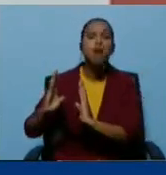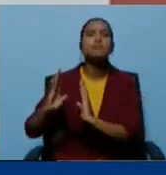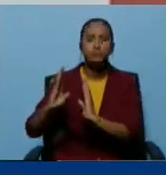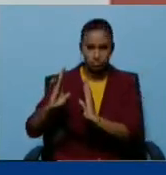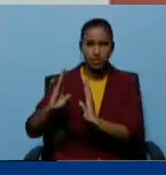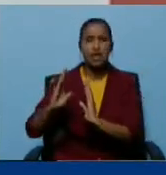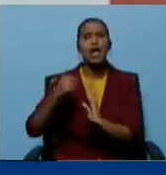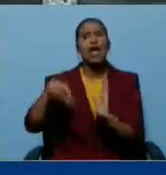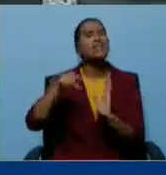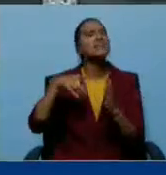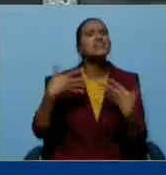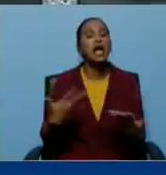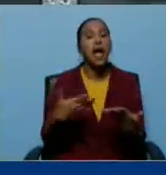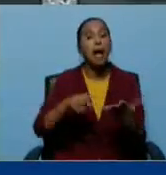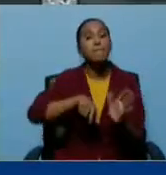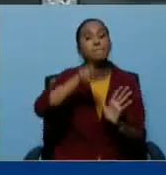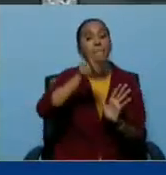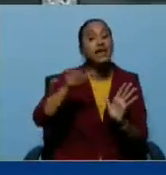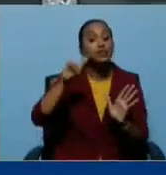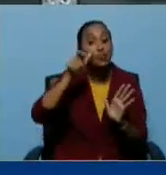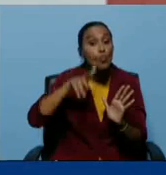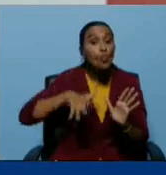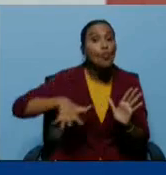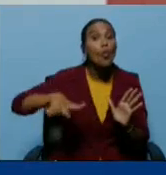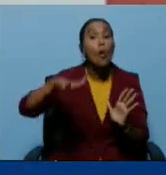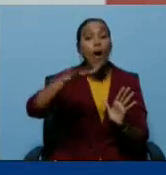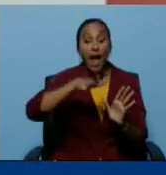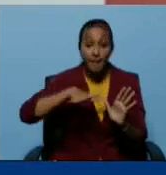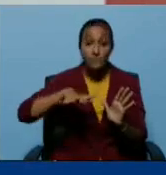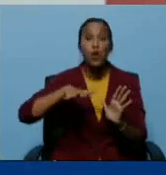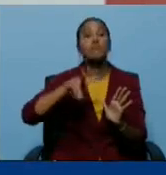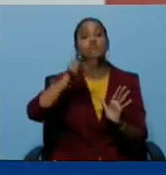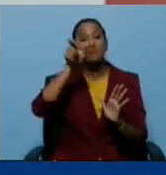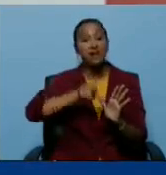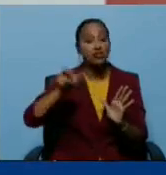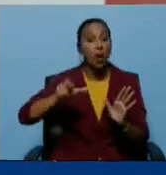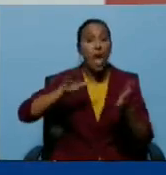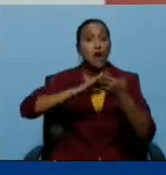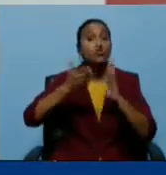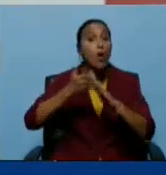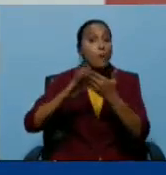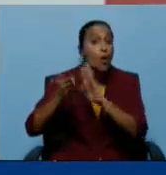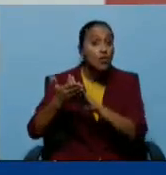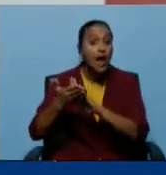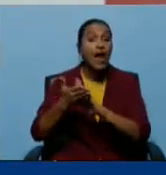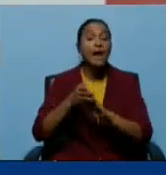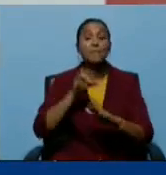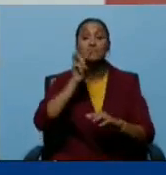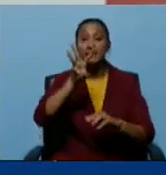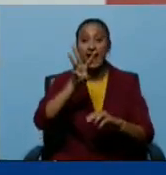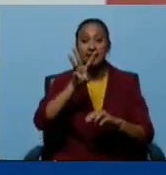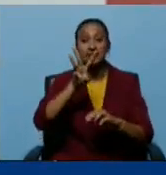poder popular, el movimiento popular, el poder comunal. Y los tres conceptos